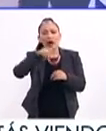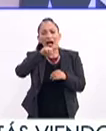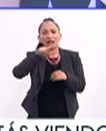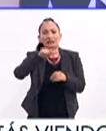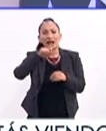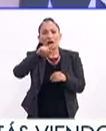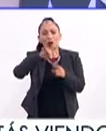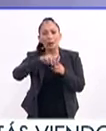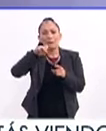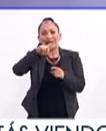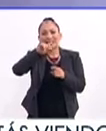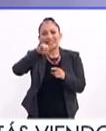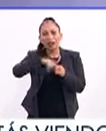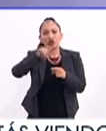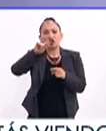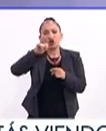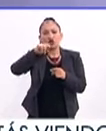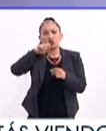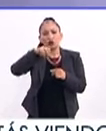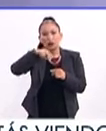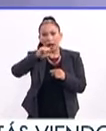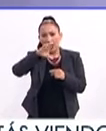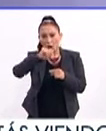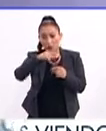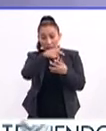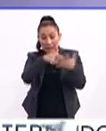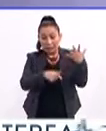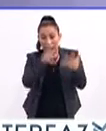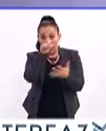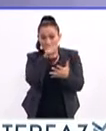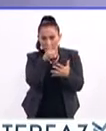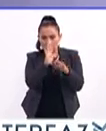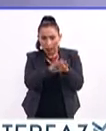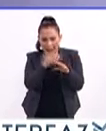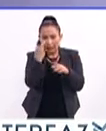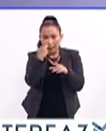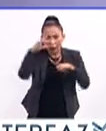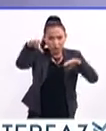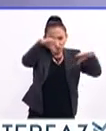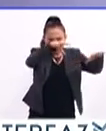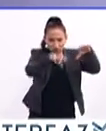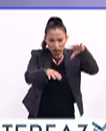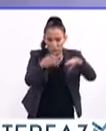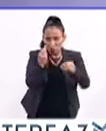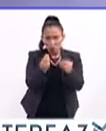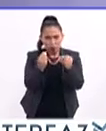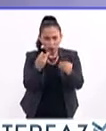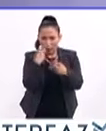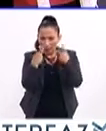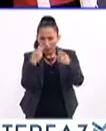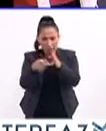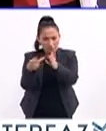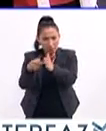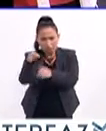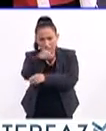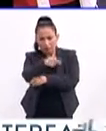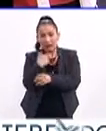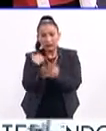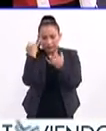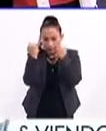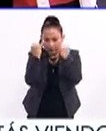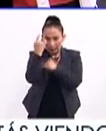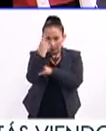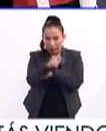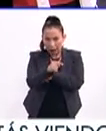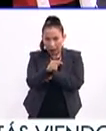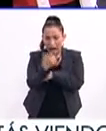el mazateco, totonaco. Estas lenguas fuertes, que todavía están muy vitales, las estrategias